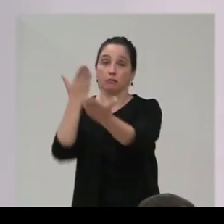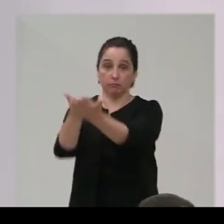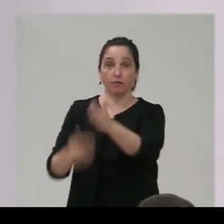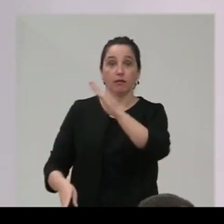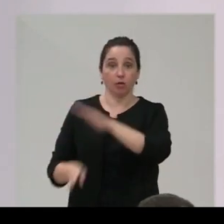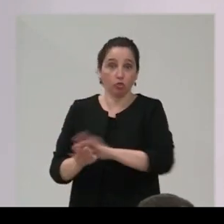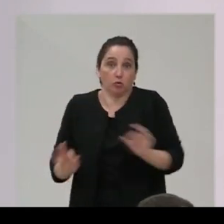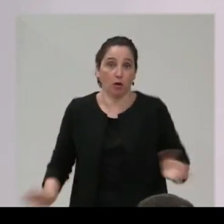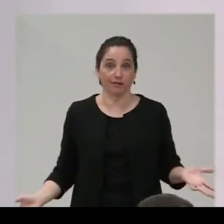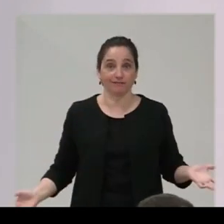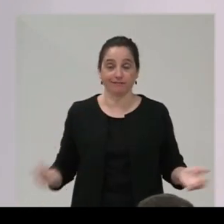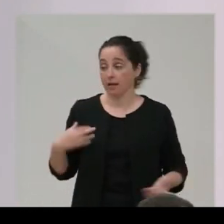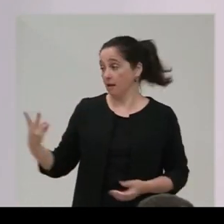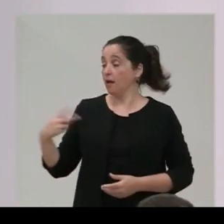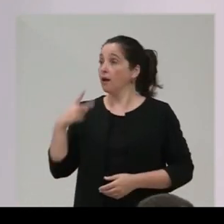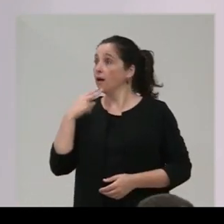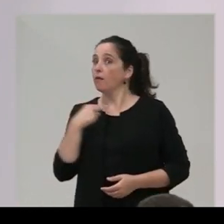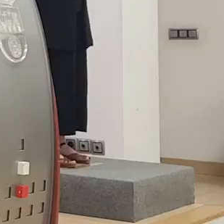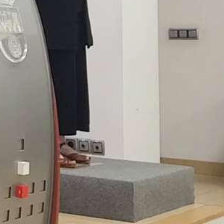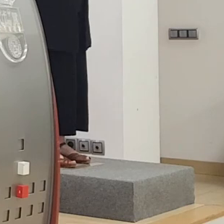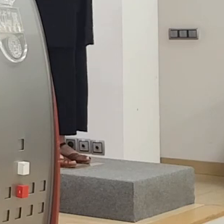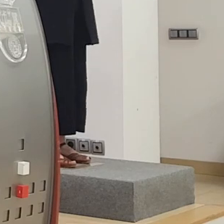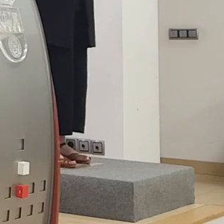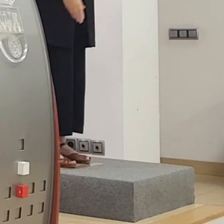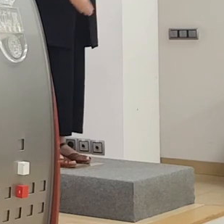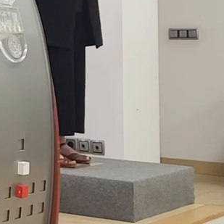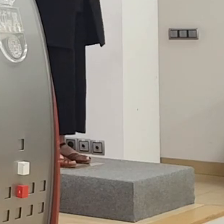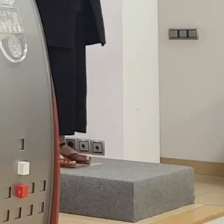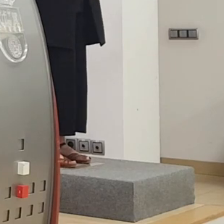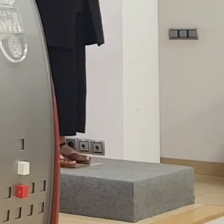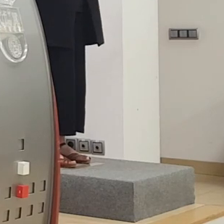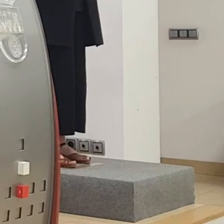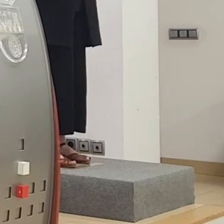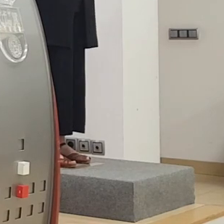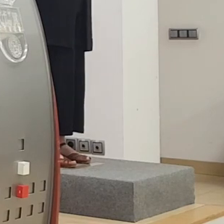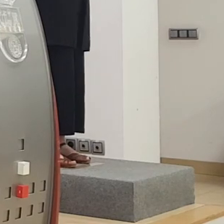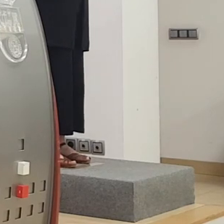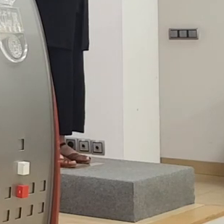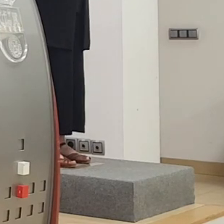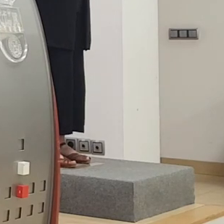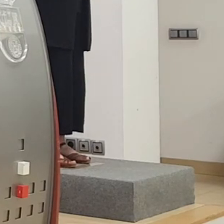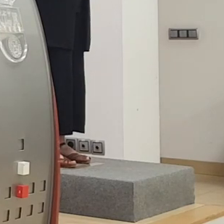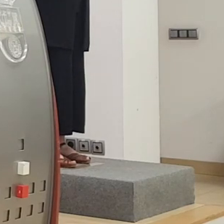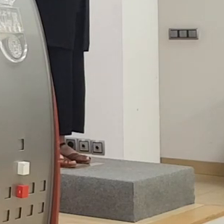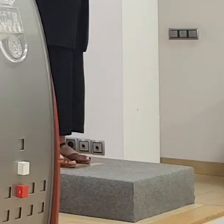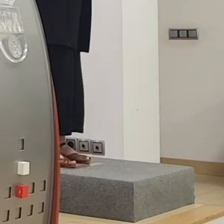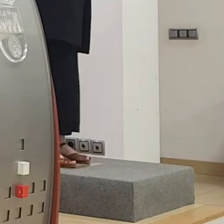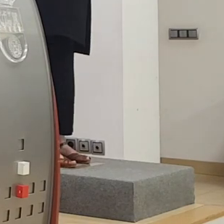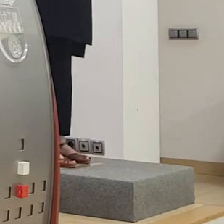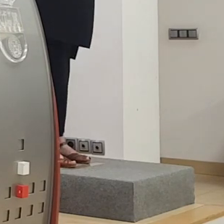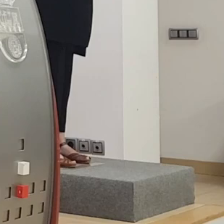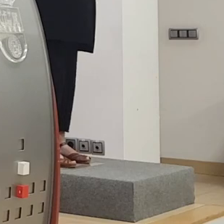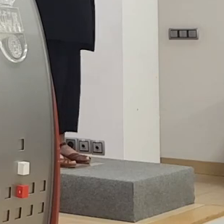el ayuntamiento van a tener la petición de paralizar proyecto de demolición continuar y también